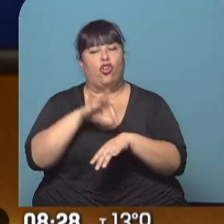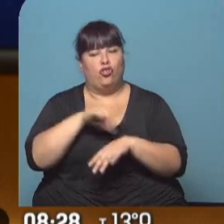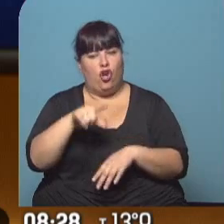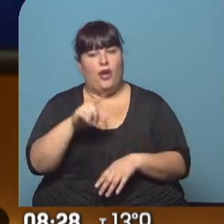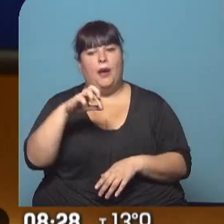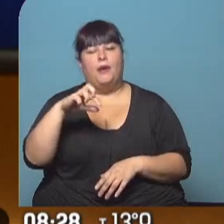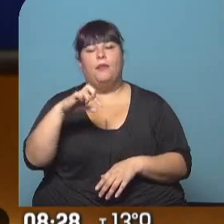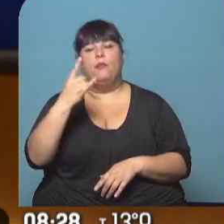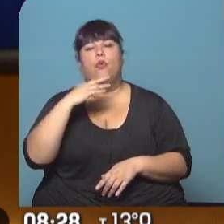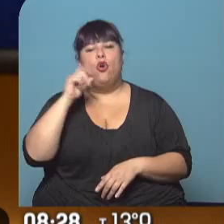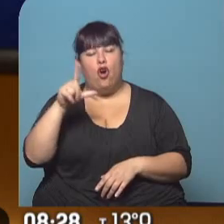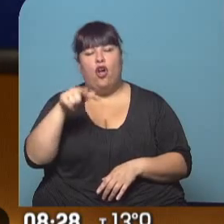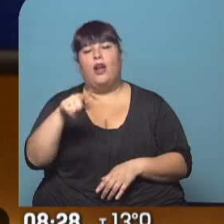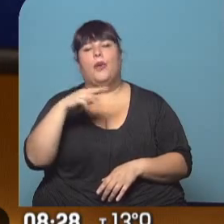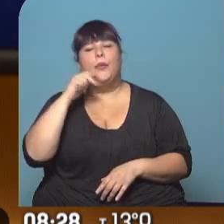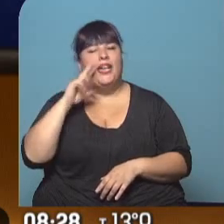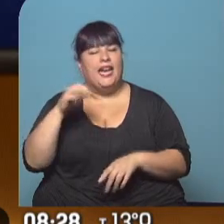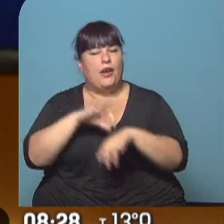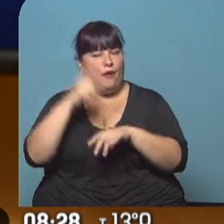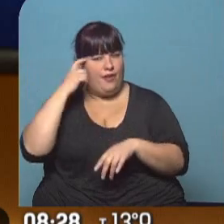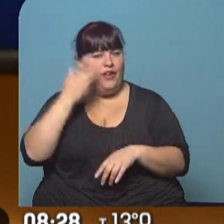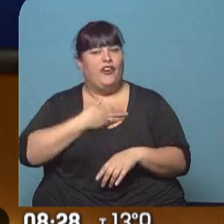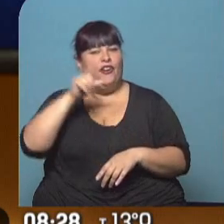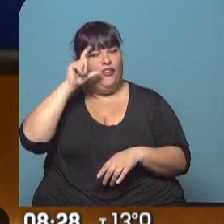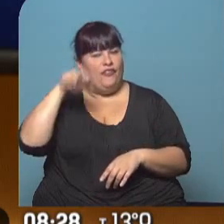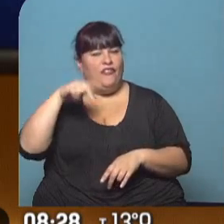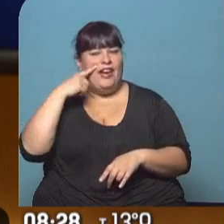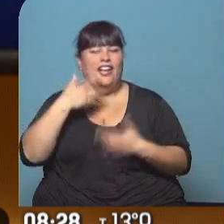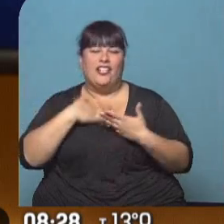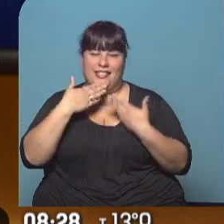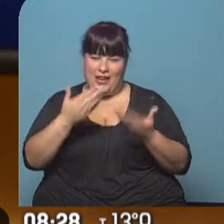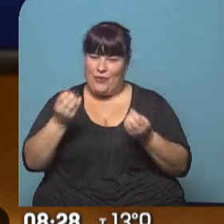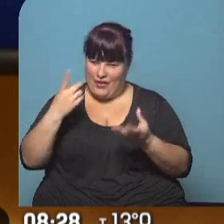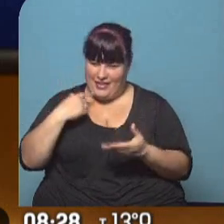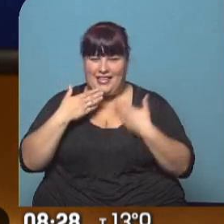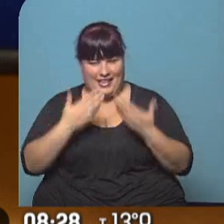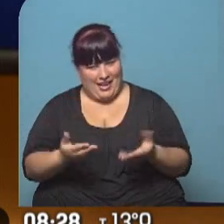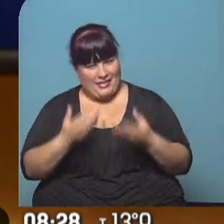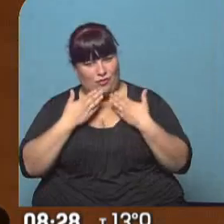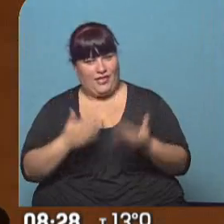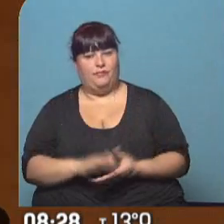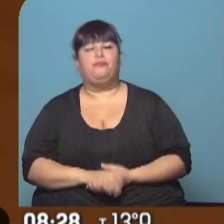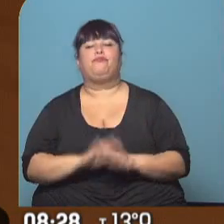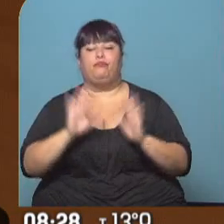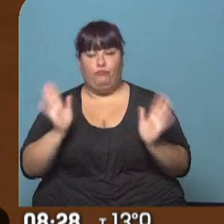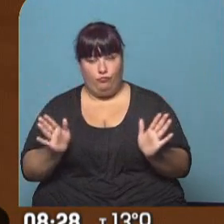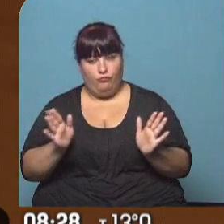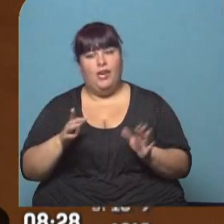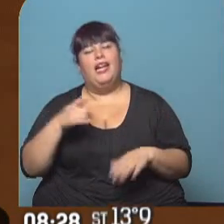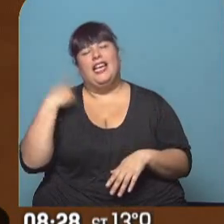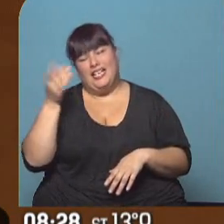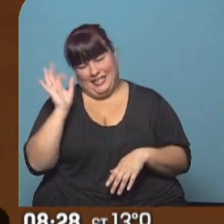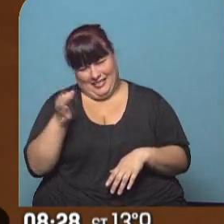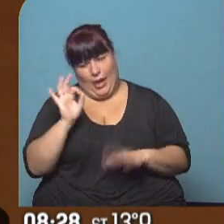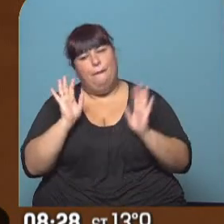doctora Pujol Lereis, Virginia, neuróloga del FLENI. Un gusto saludarte, Virginia. Buen Bienvenida. día. Gracias, muchas gracias. Bueno, ya